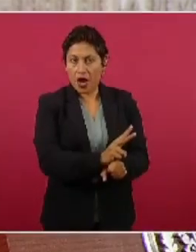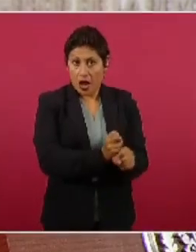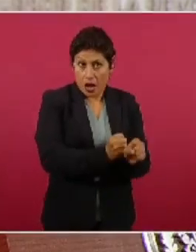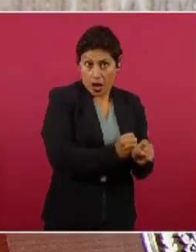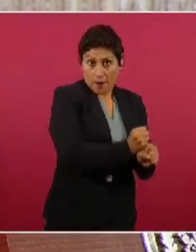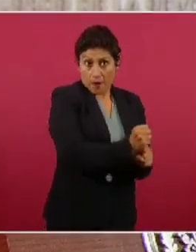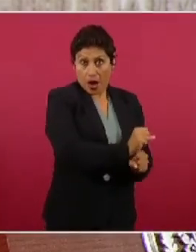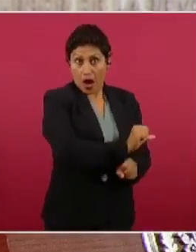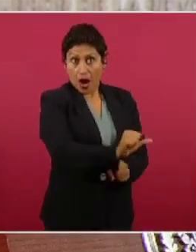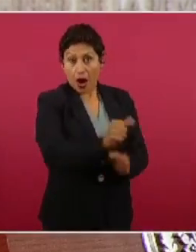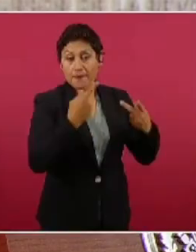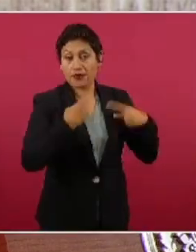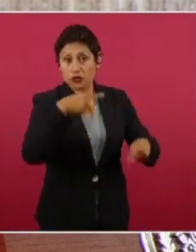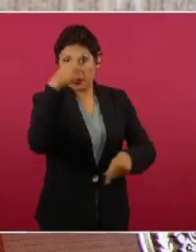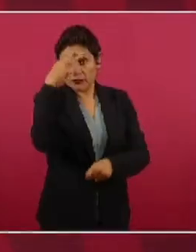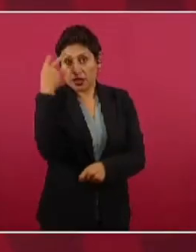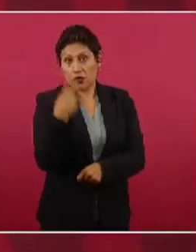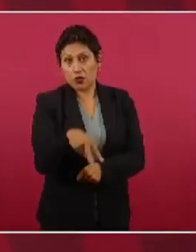Y